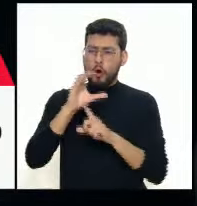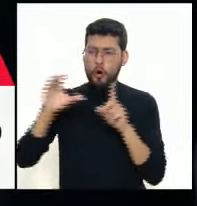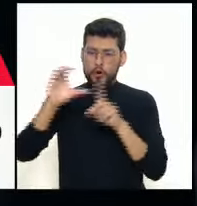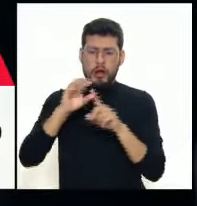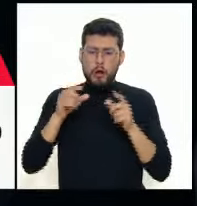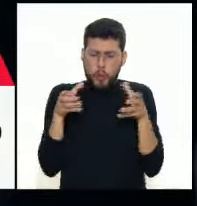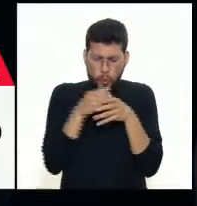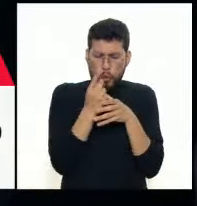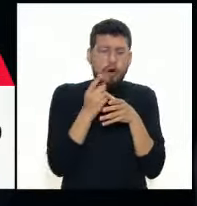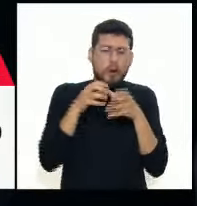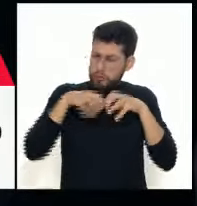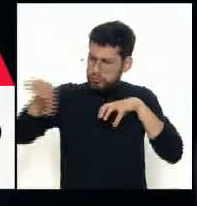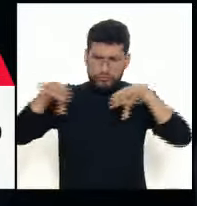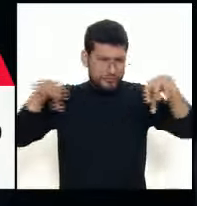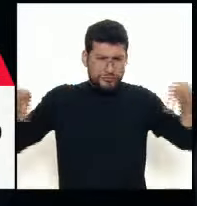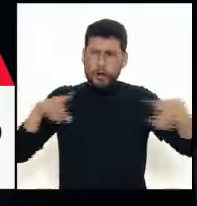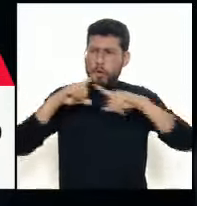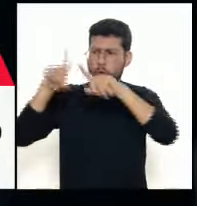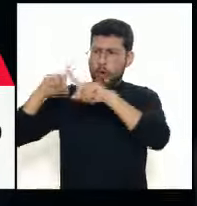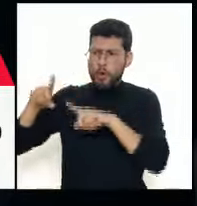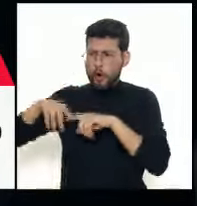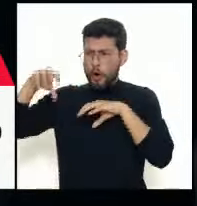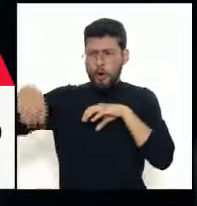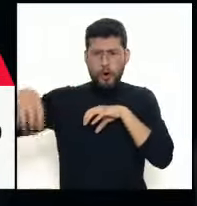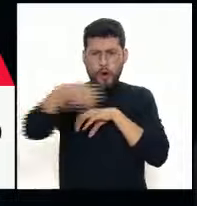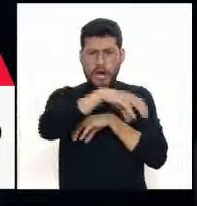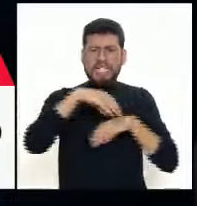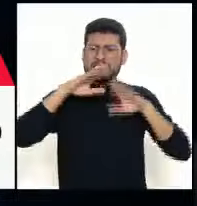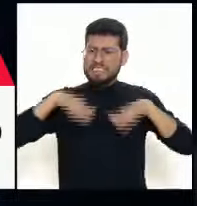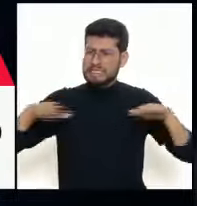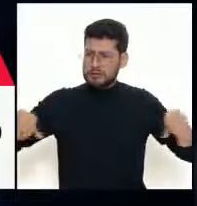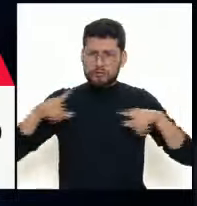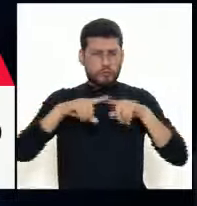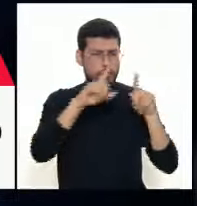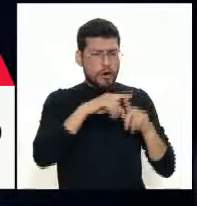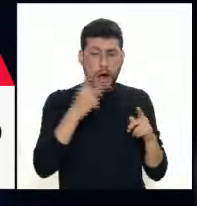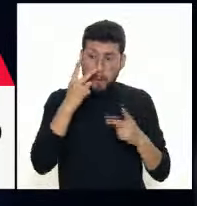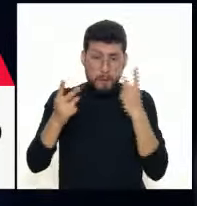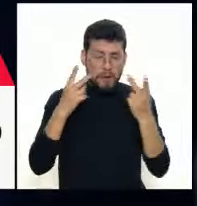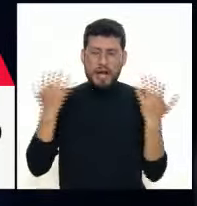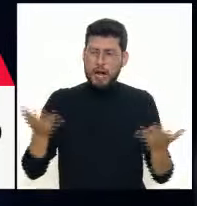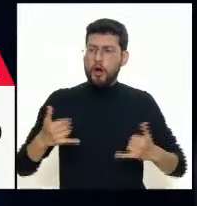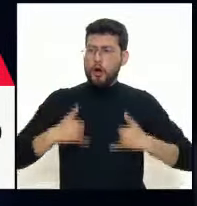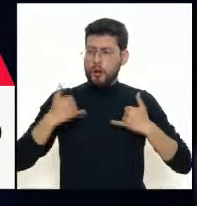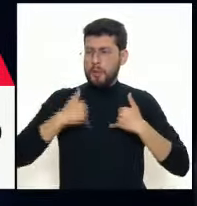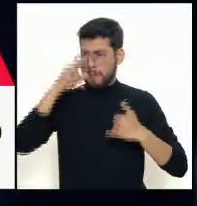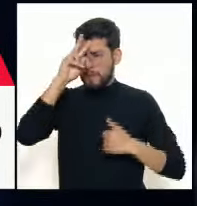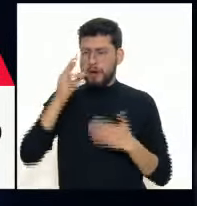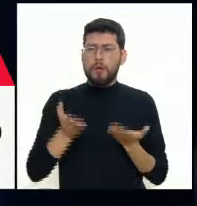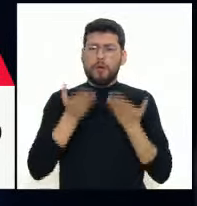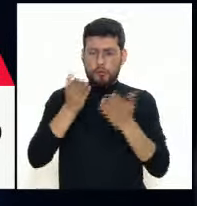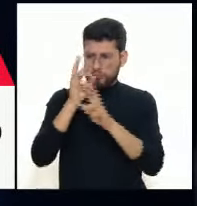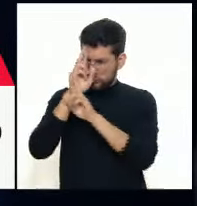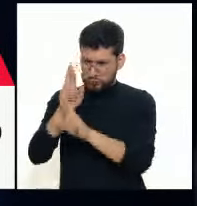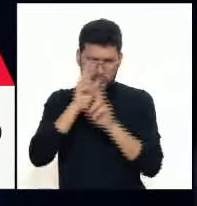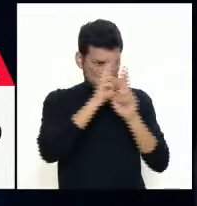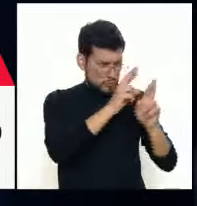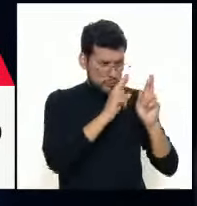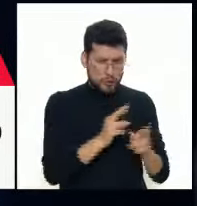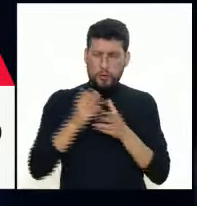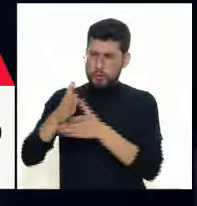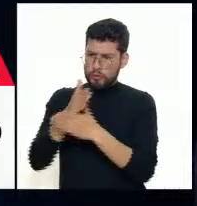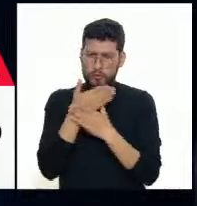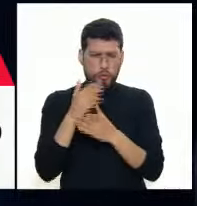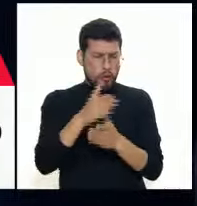cultura. Visibilizamos las distintas realidades de ser niño y joven en el Perú, promoviendo el respeto y